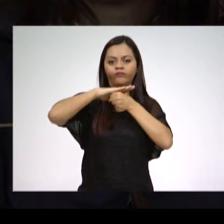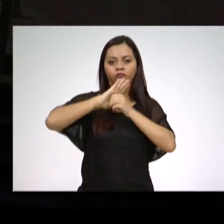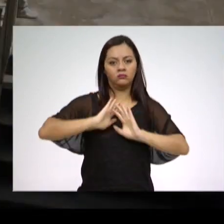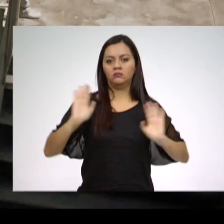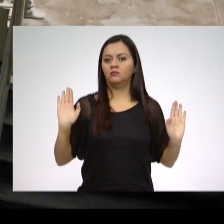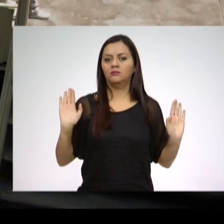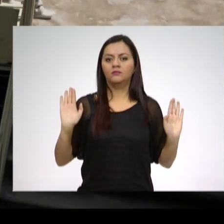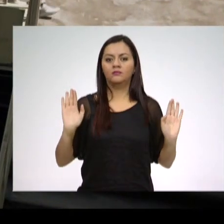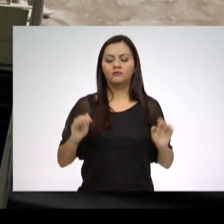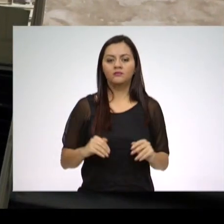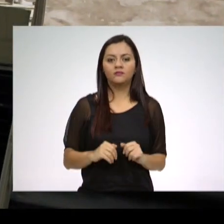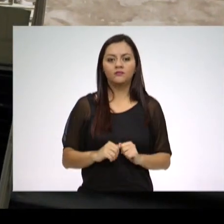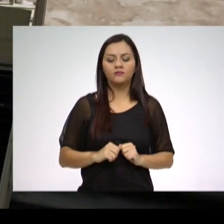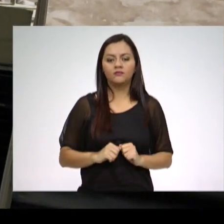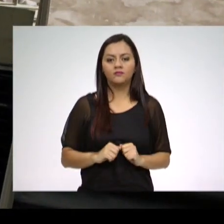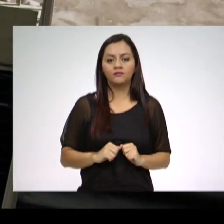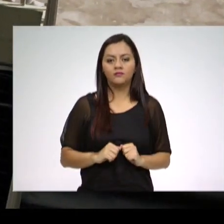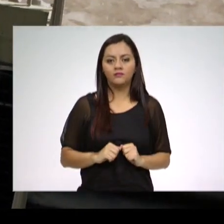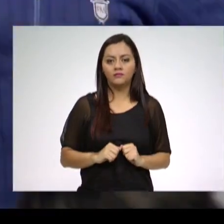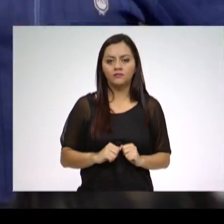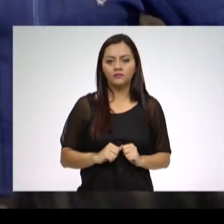persona.